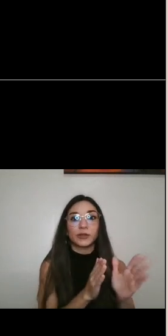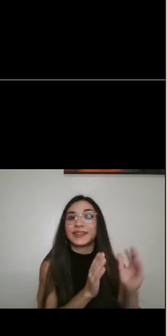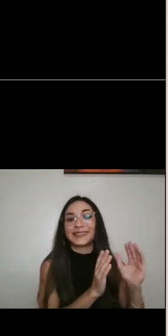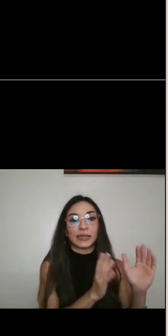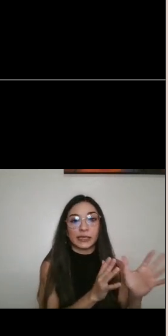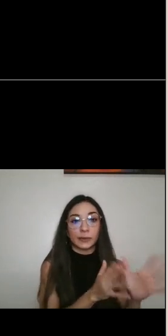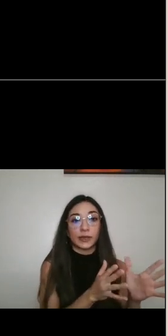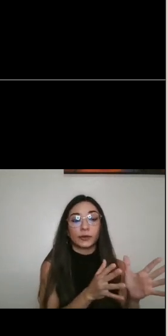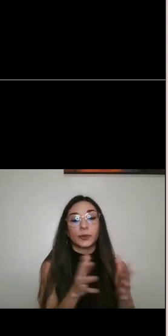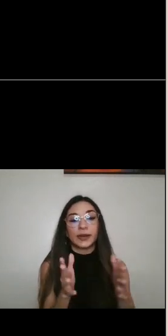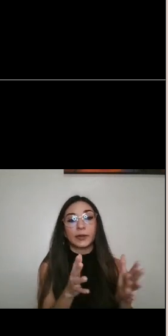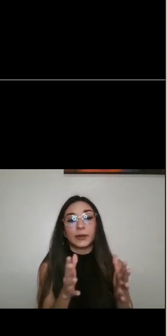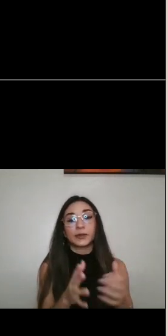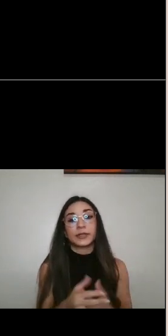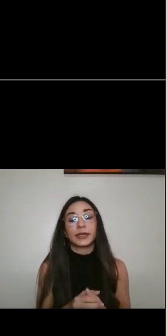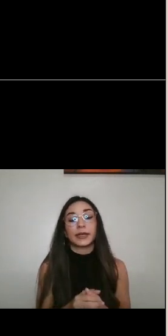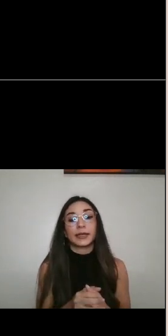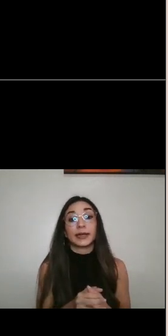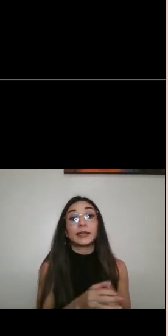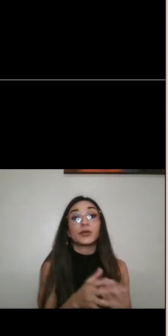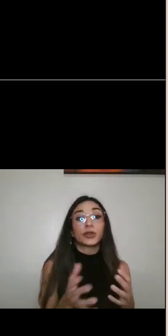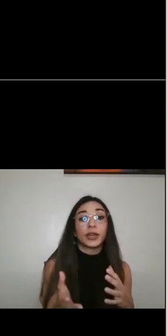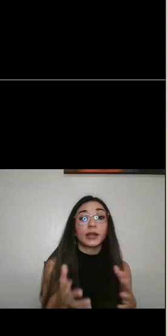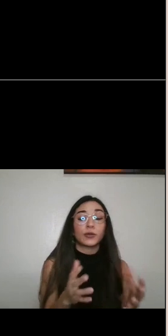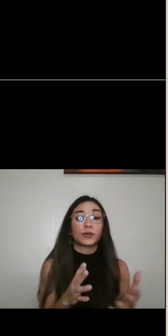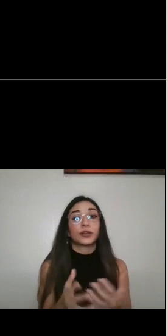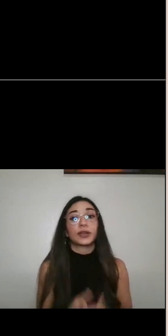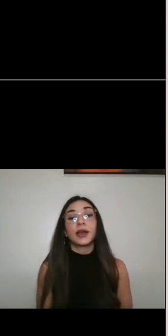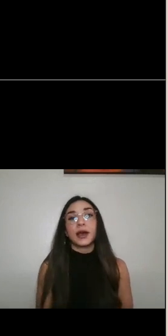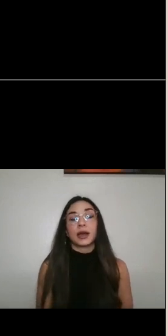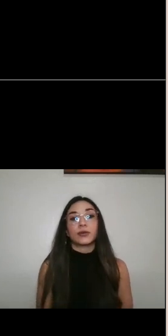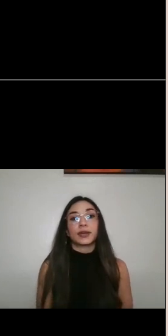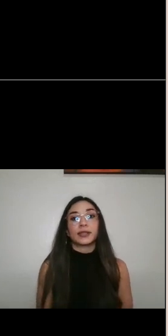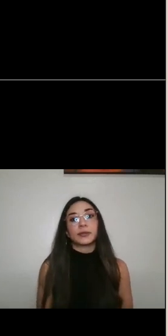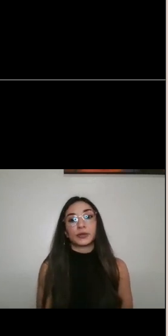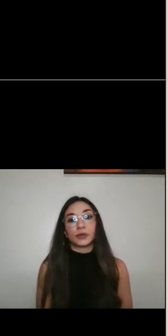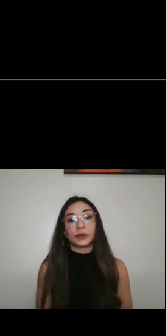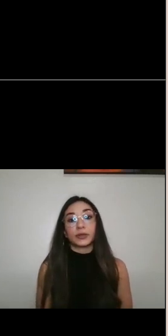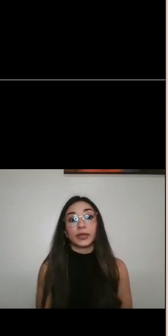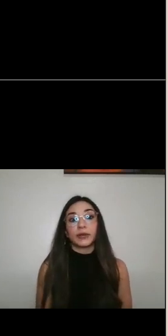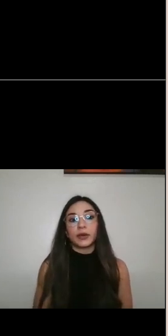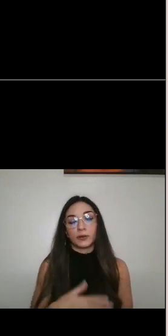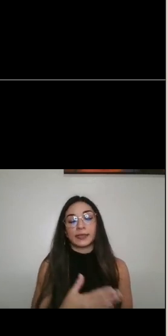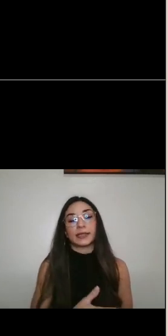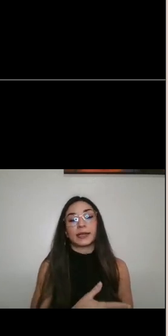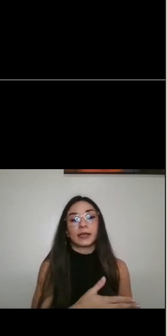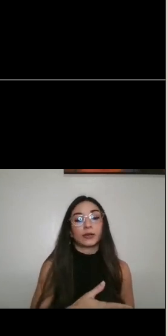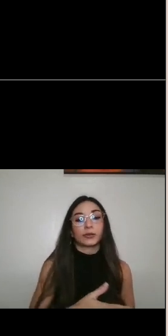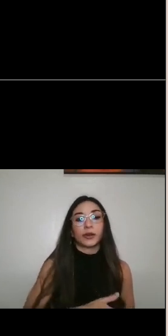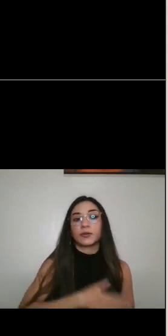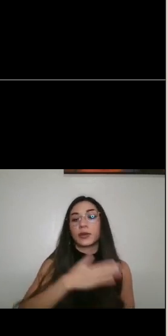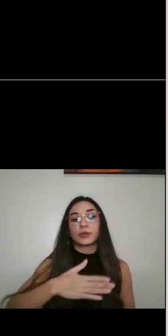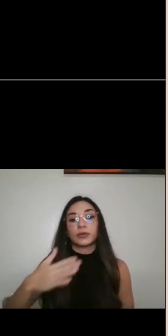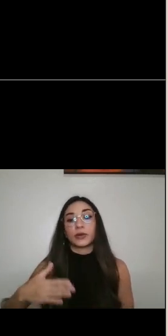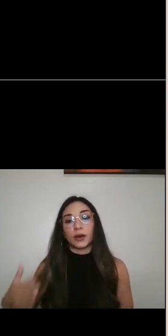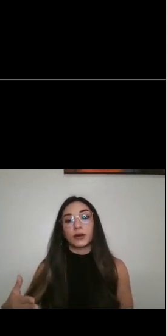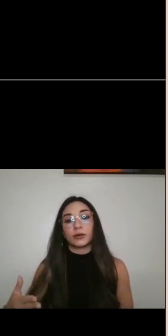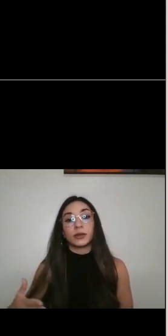tamizando desde el nacimiento para ir viendo si el niño tiene o no tiene alguna disminución auditiva, y como decía la doctora Acuña,